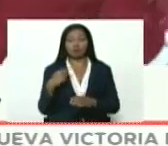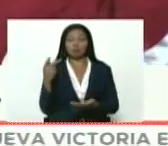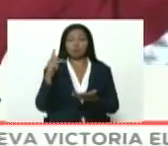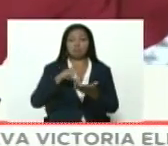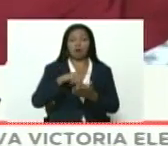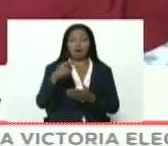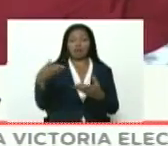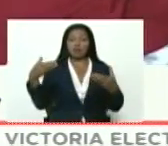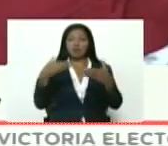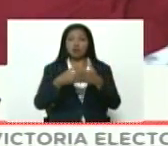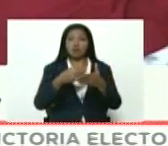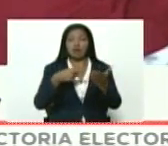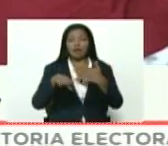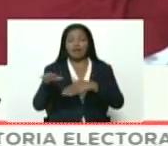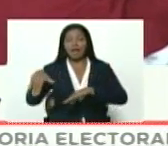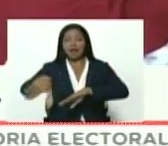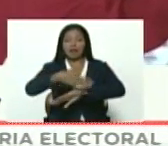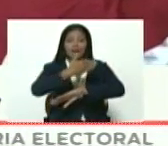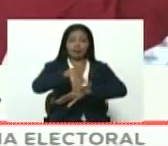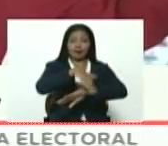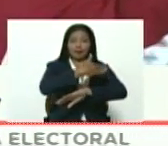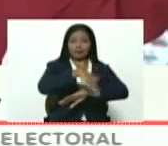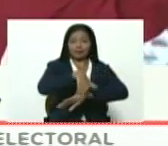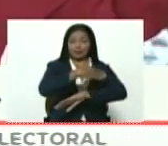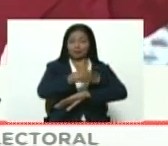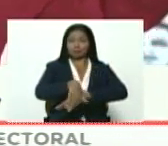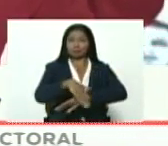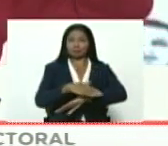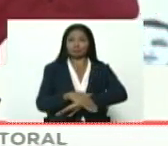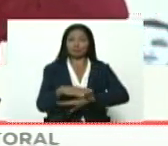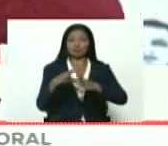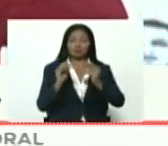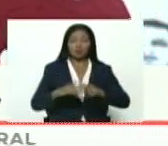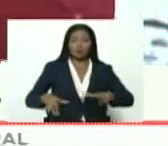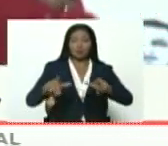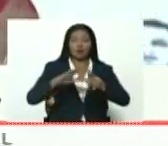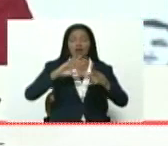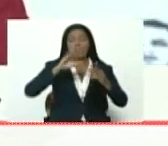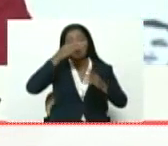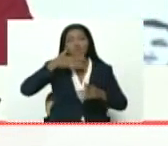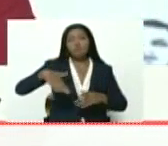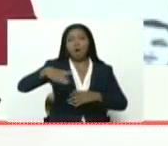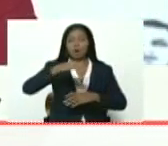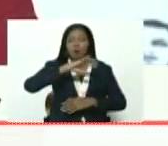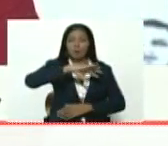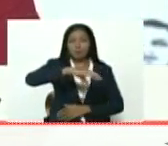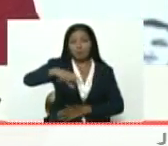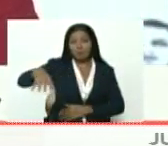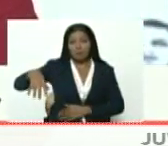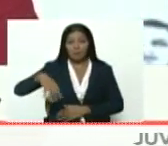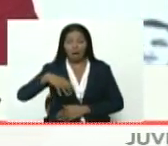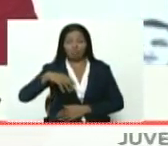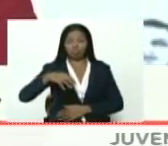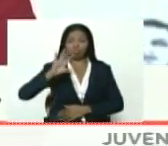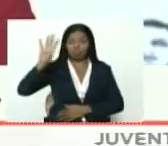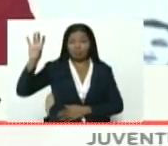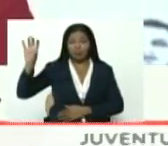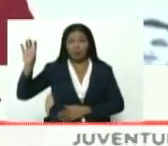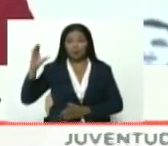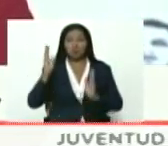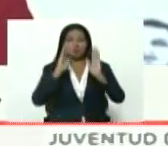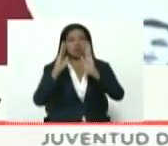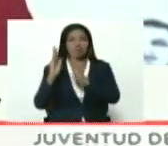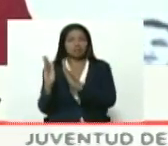aquí, allá en la calle, en todos los pueblos y ciudades del país, está la gente organizando